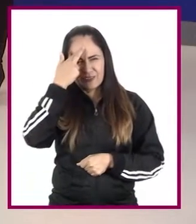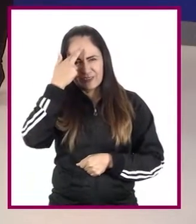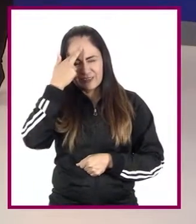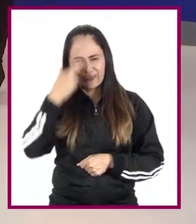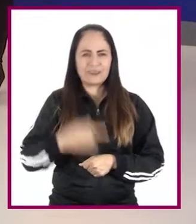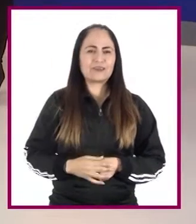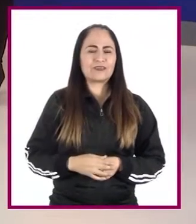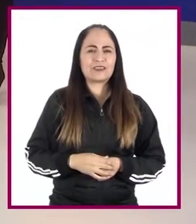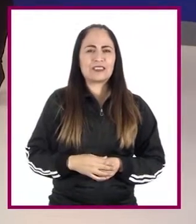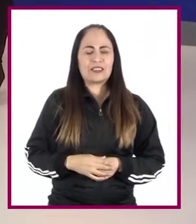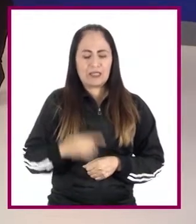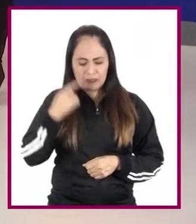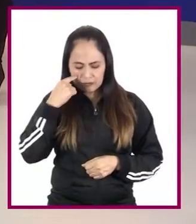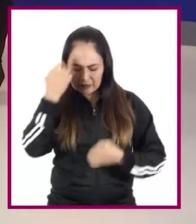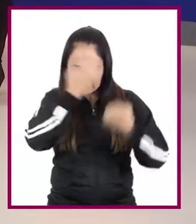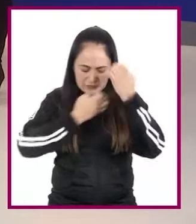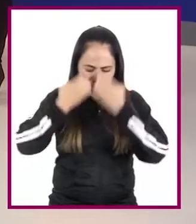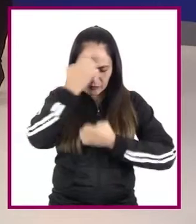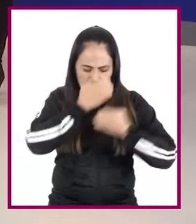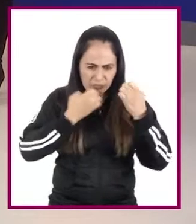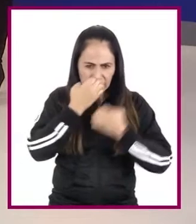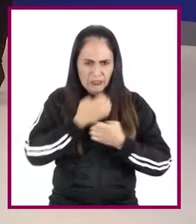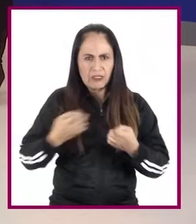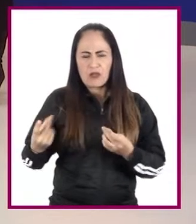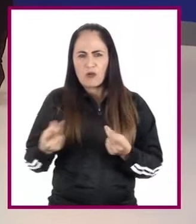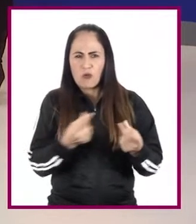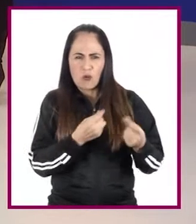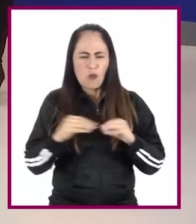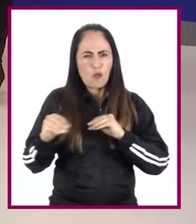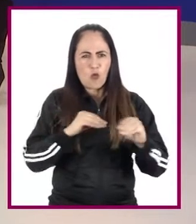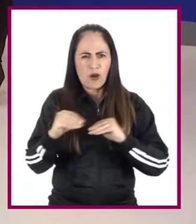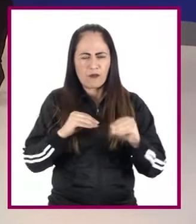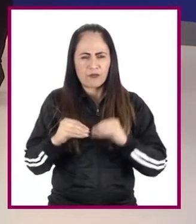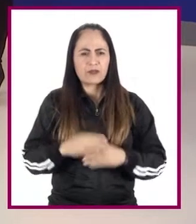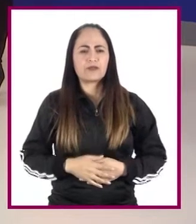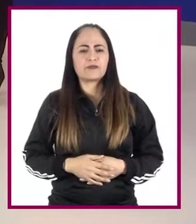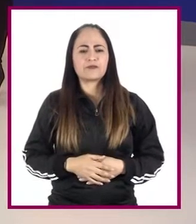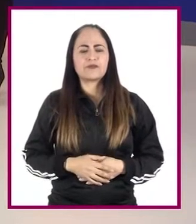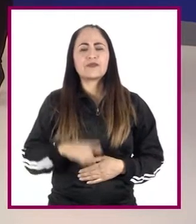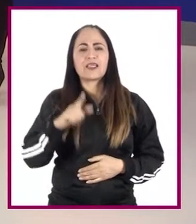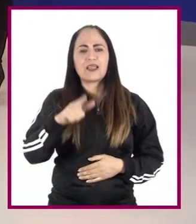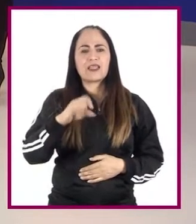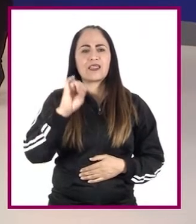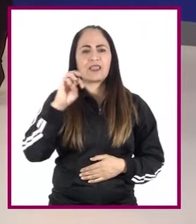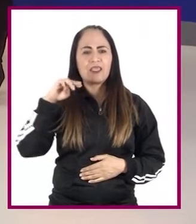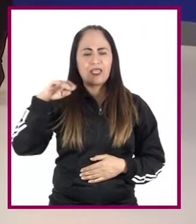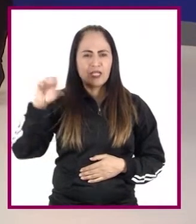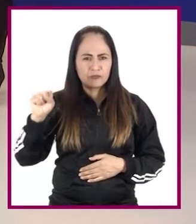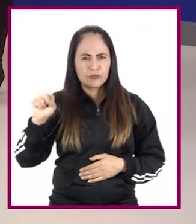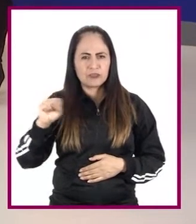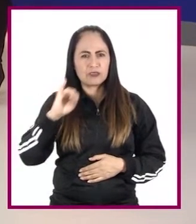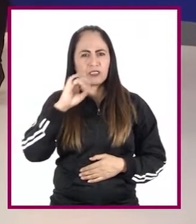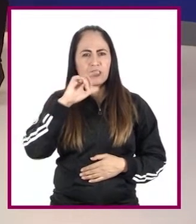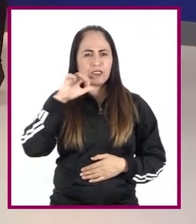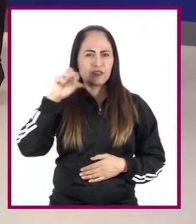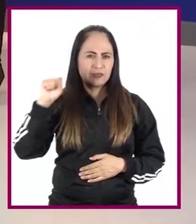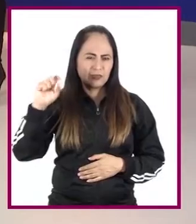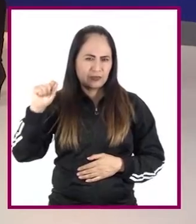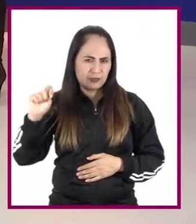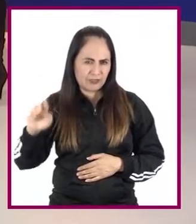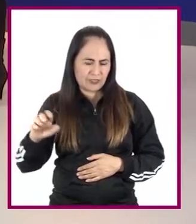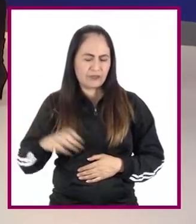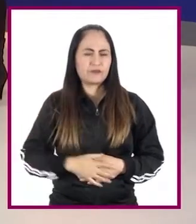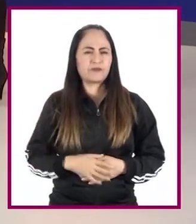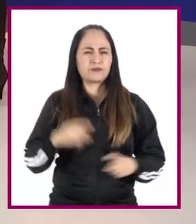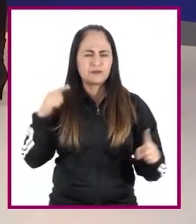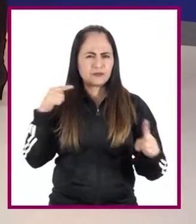Chécate, Mídete y Muévete por tu Salud, difundida por la Secretaría de Salud a través del IMSS e ISSSTE. Dicha campaña tiene el